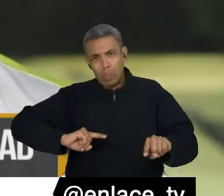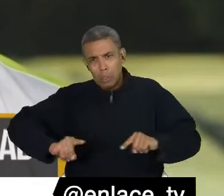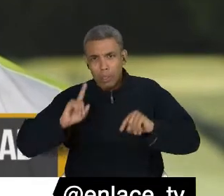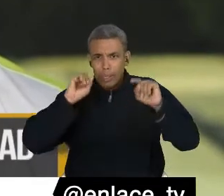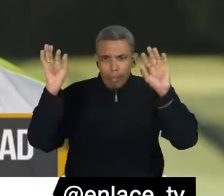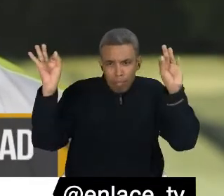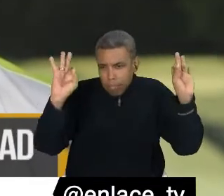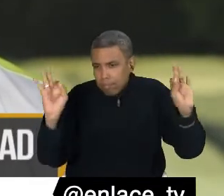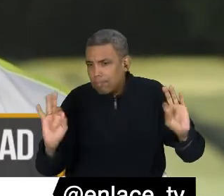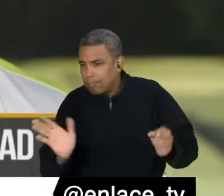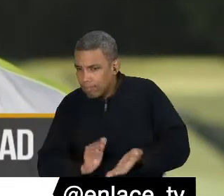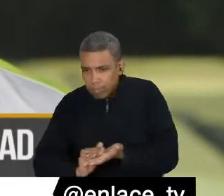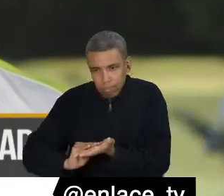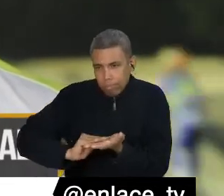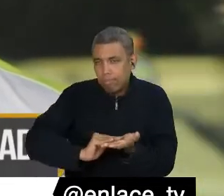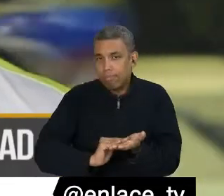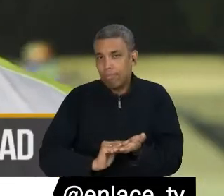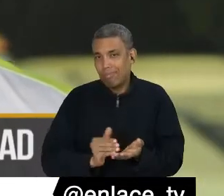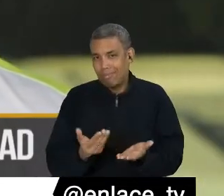poder afrontar y ser protagonistas